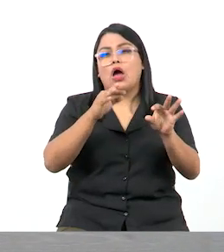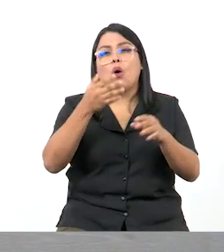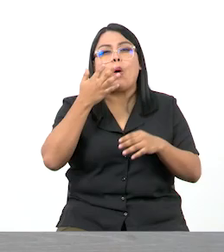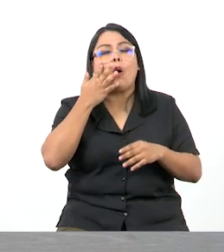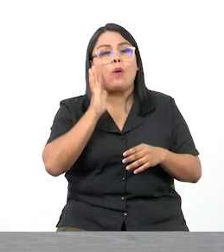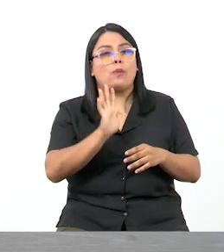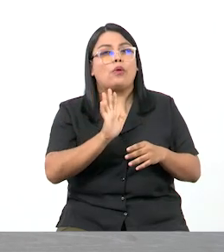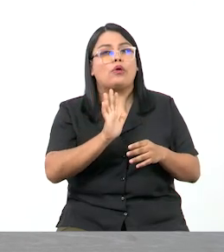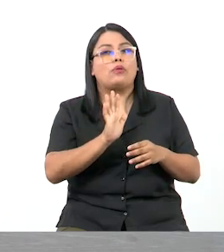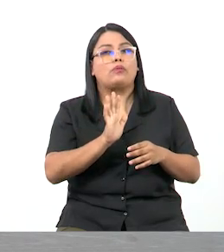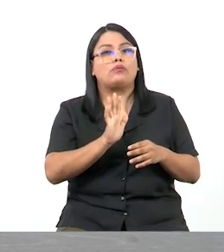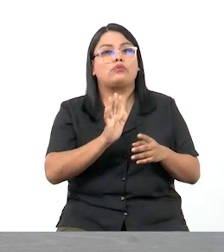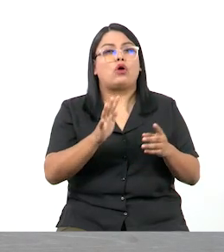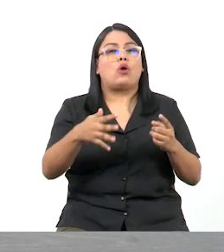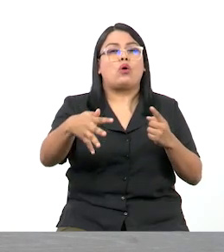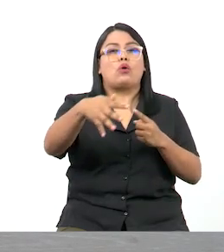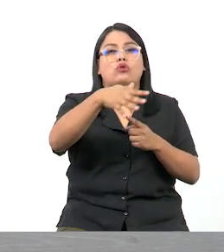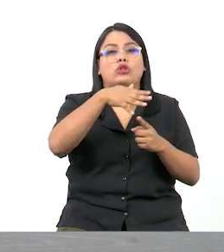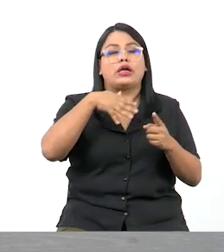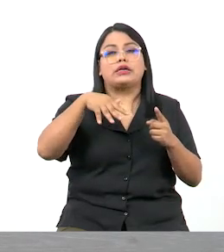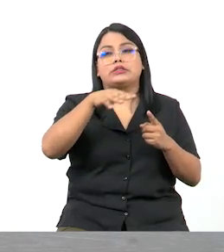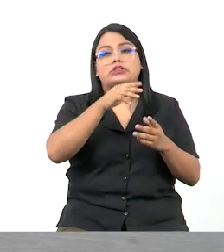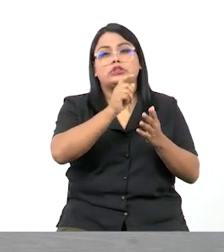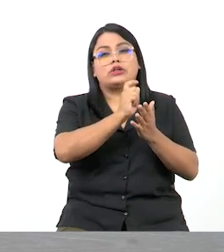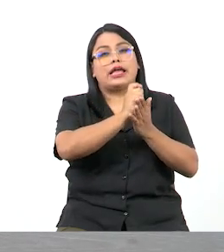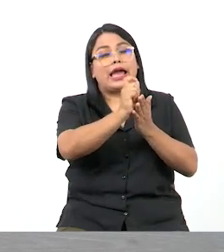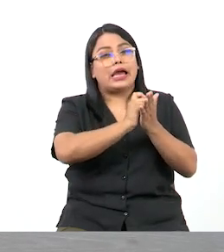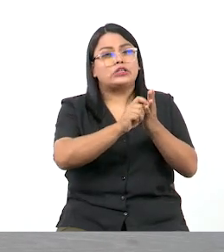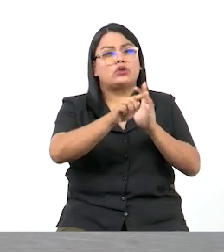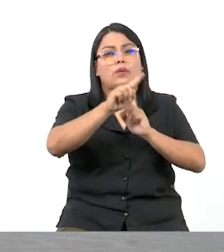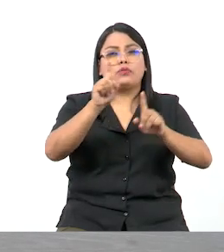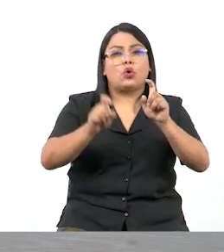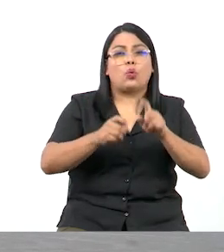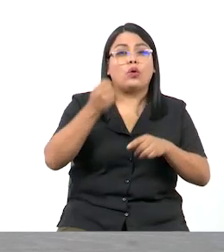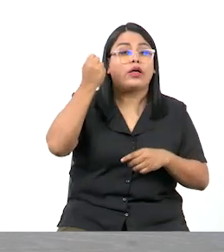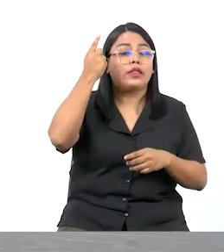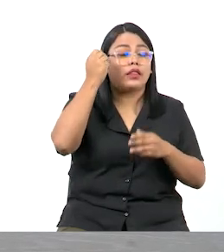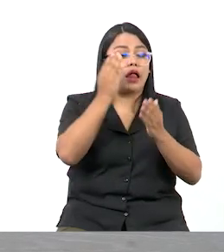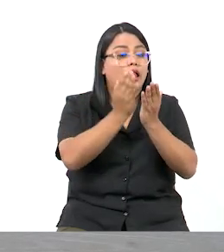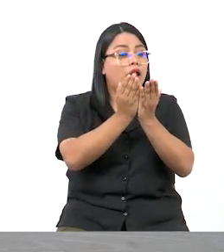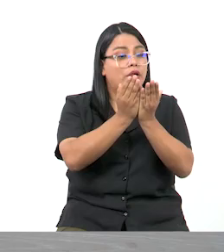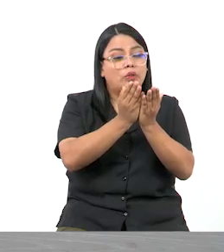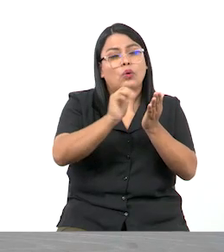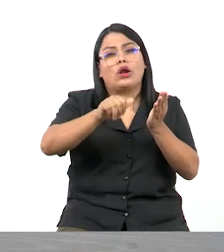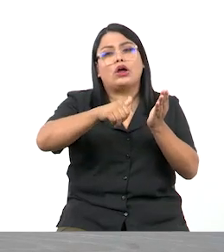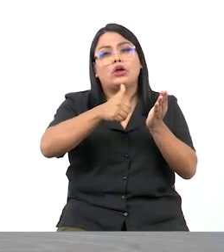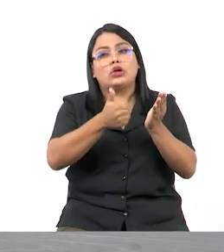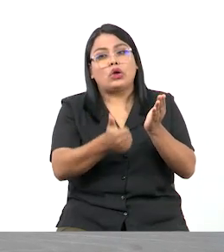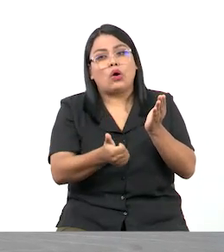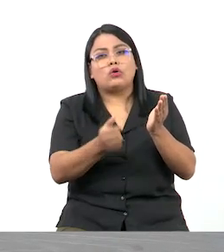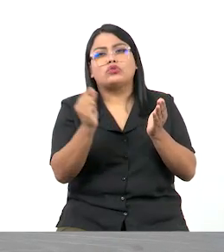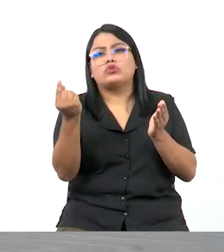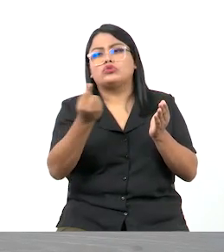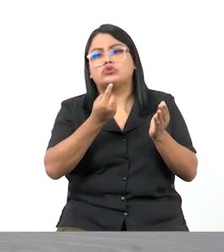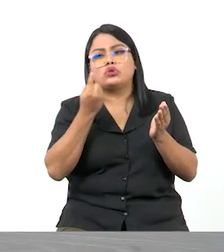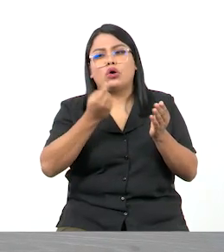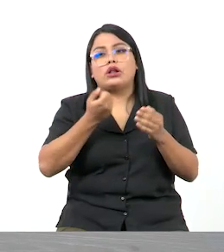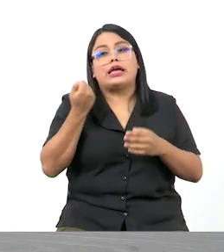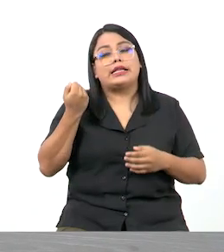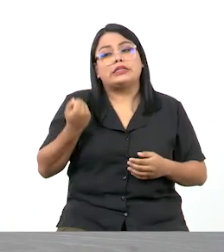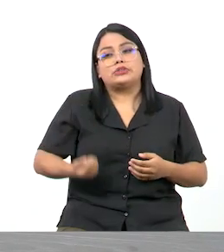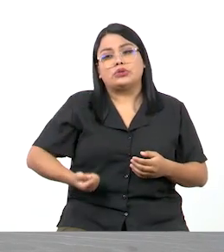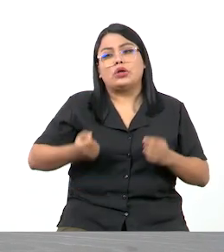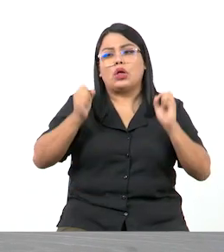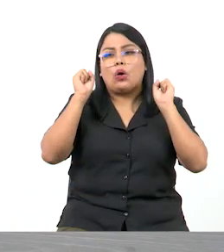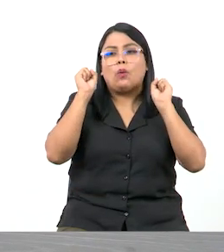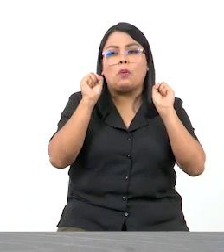verde. Y en algunos casos va a tener un texto y a partir del texto se van a hacer preguntas de comprensión lectora y en otros casos se le